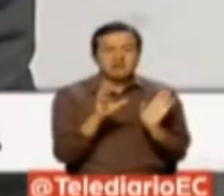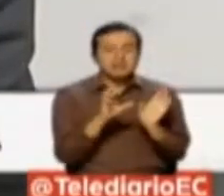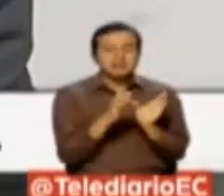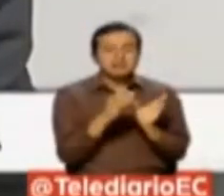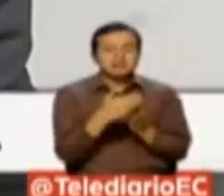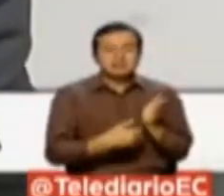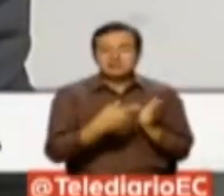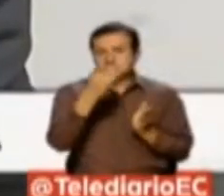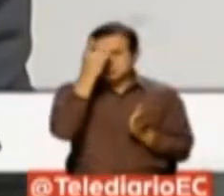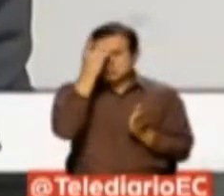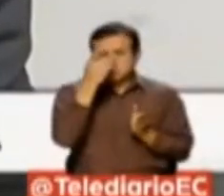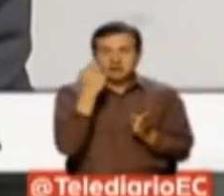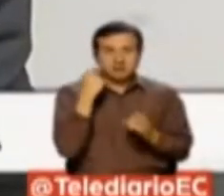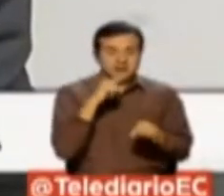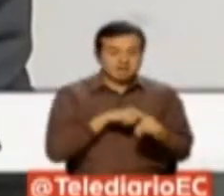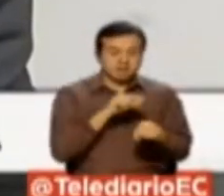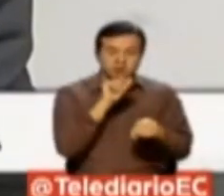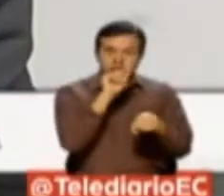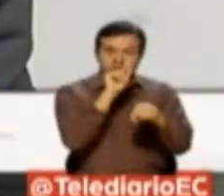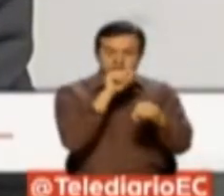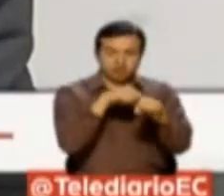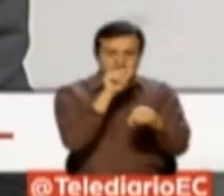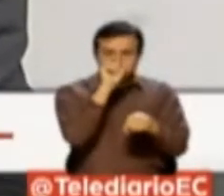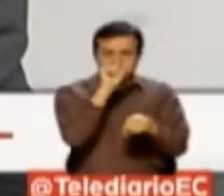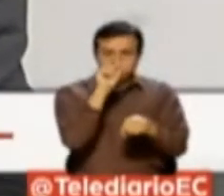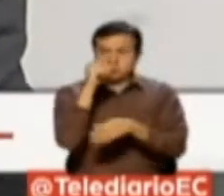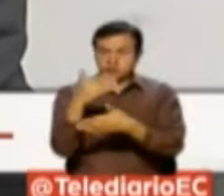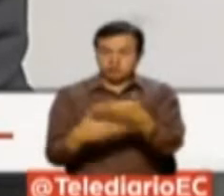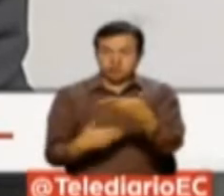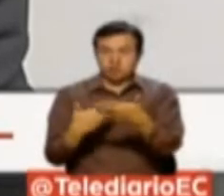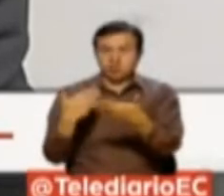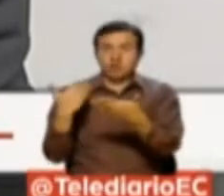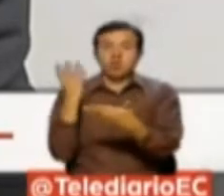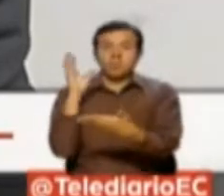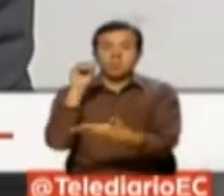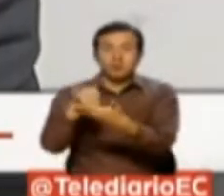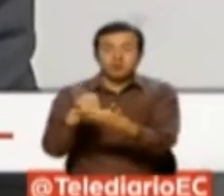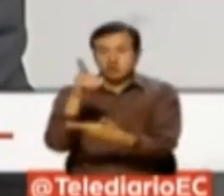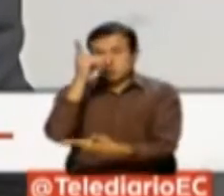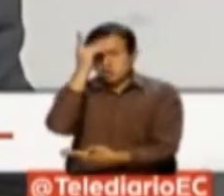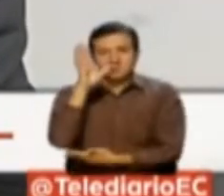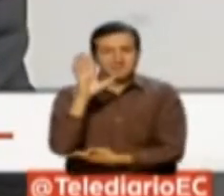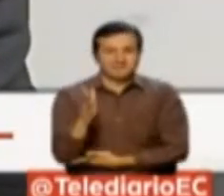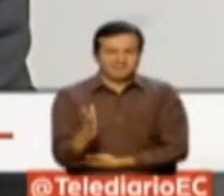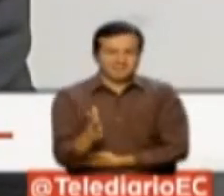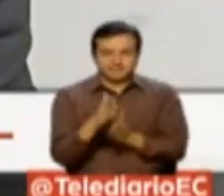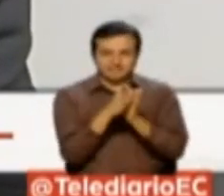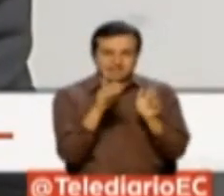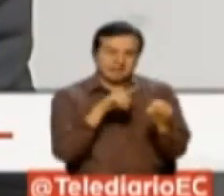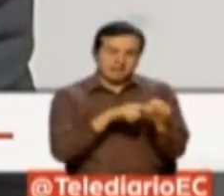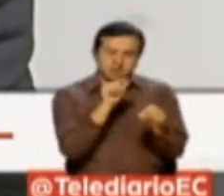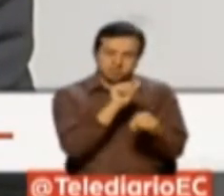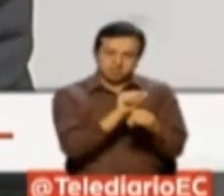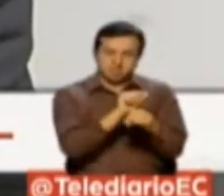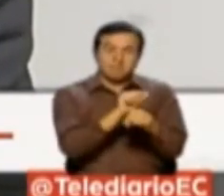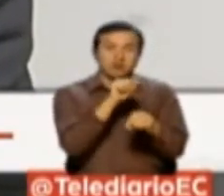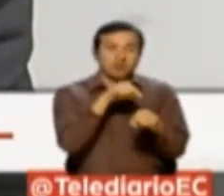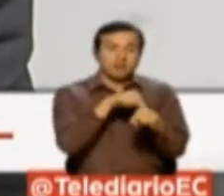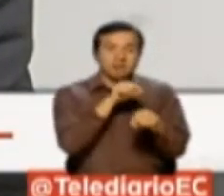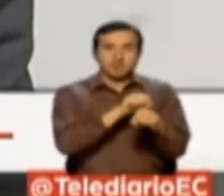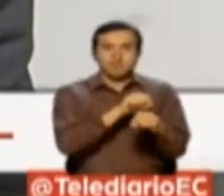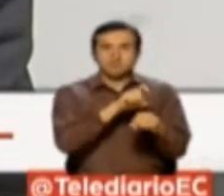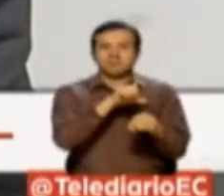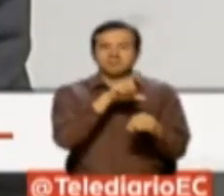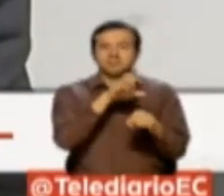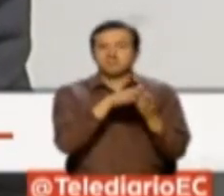que por ser de corto plazo no lo contabiliza como deuda pero al extender